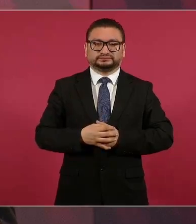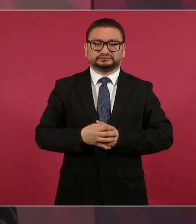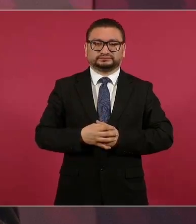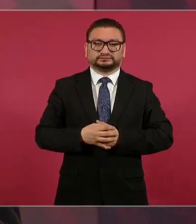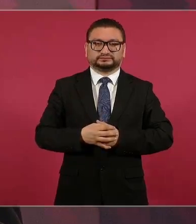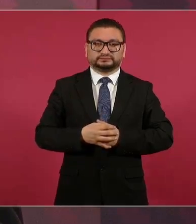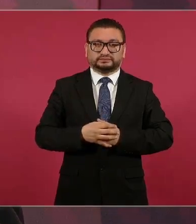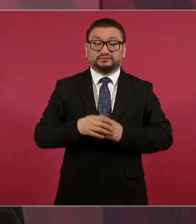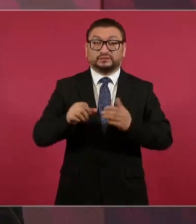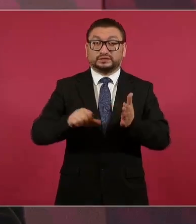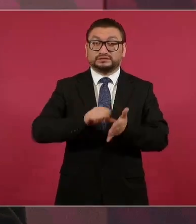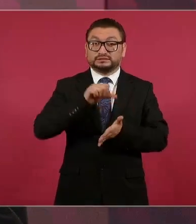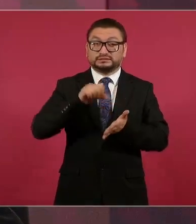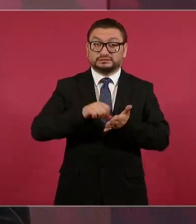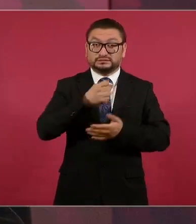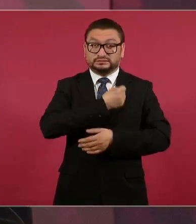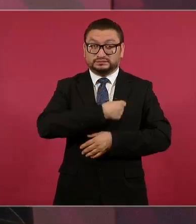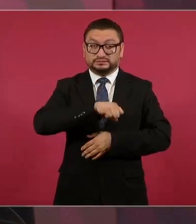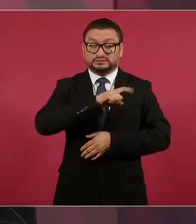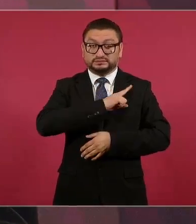tener centros de salud,